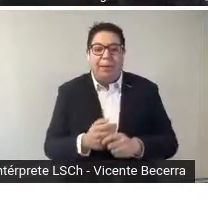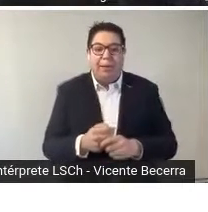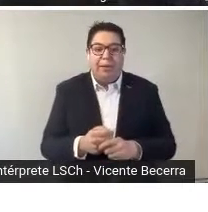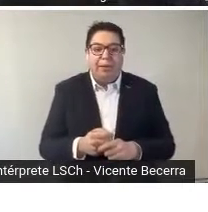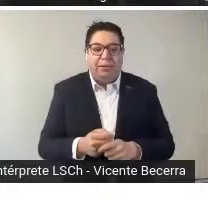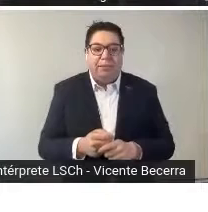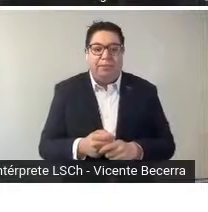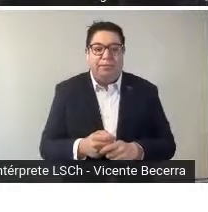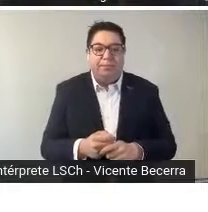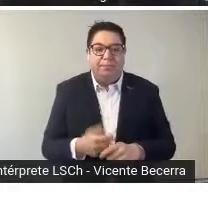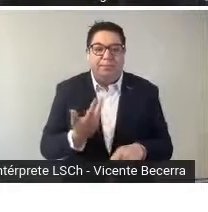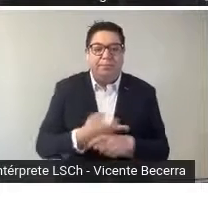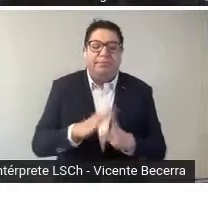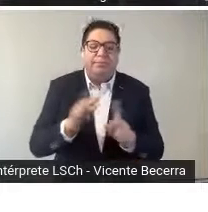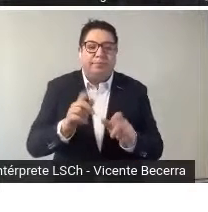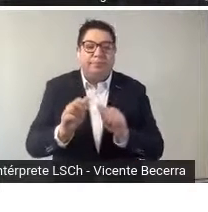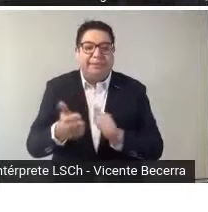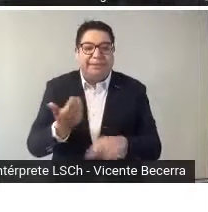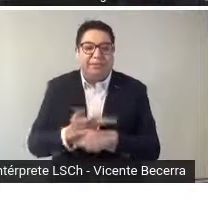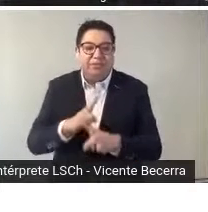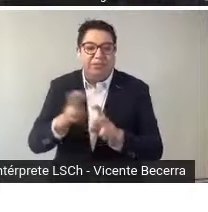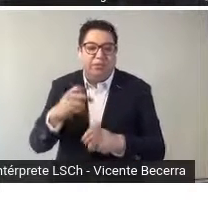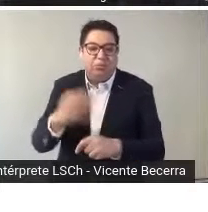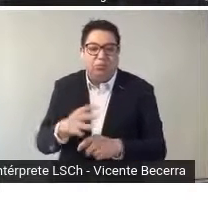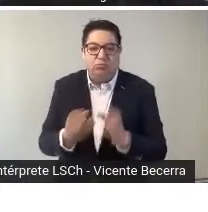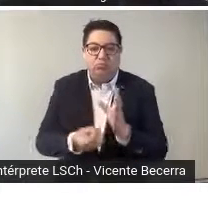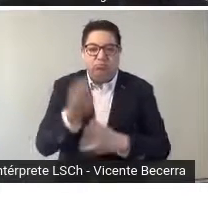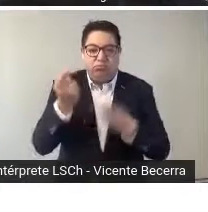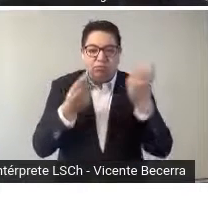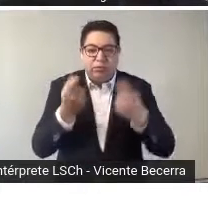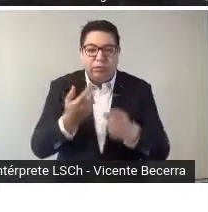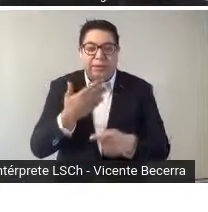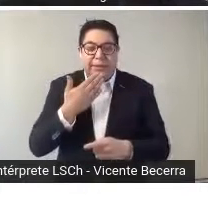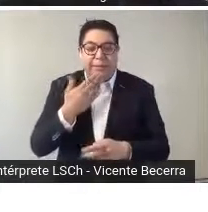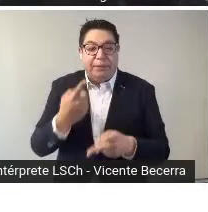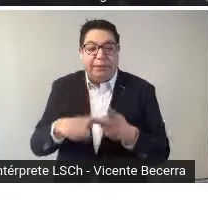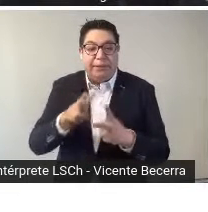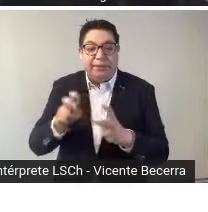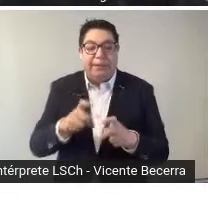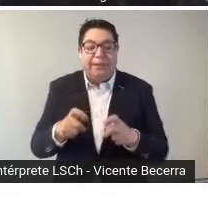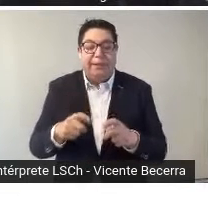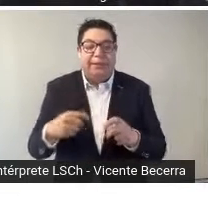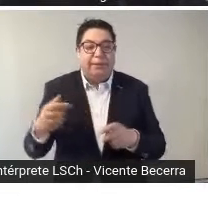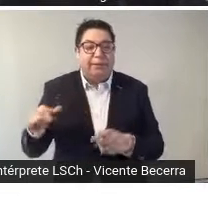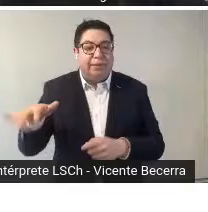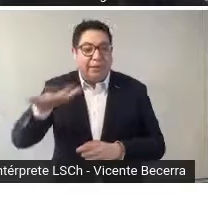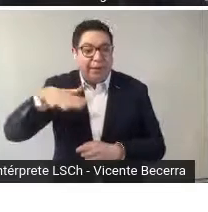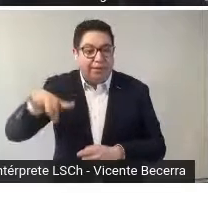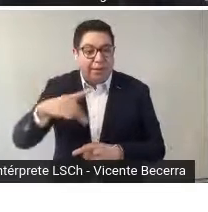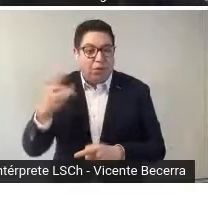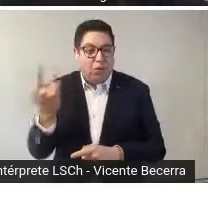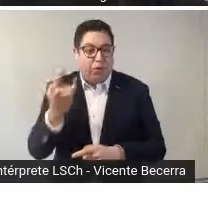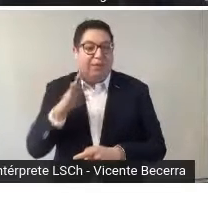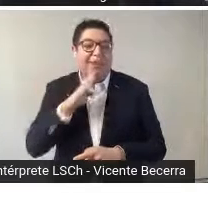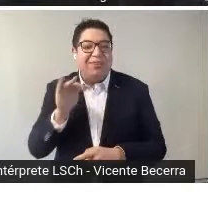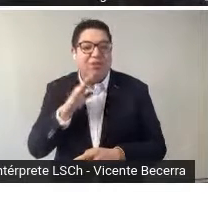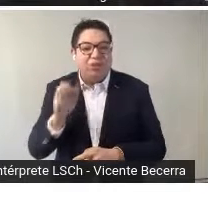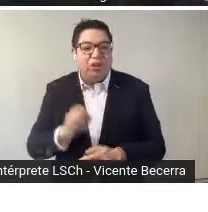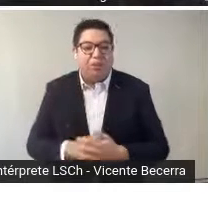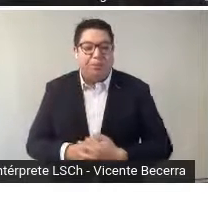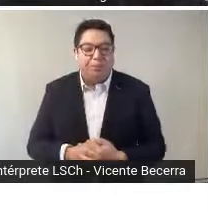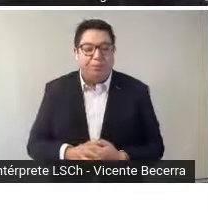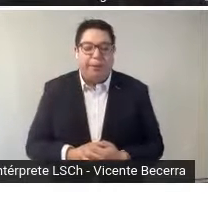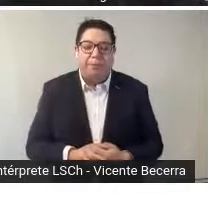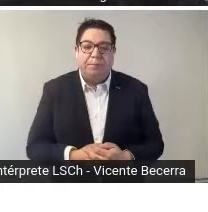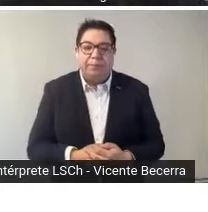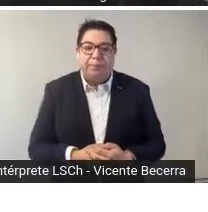públicas para armar desafíos de innovación. Después vamos a ver el caso del Laboratorio de Gobierno Local de la Universidad del Biobío.